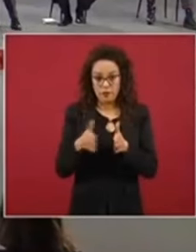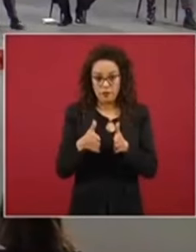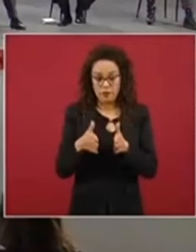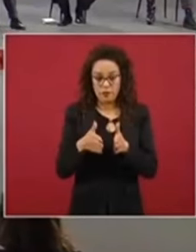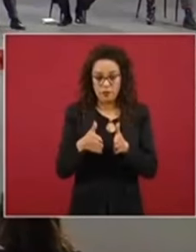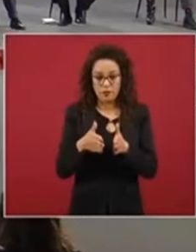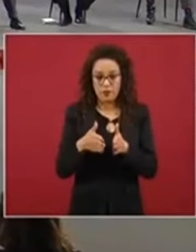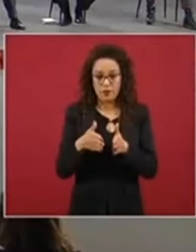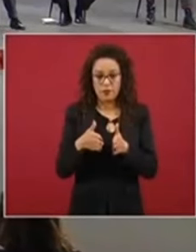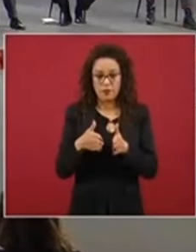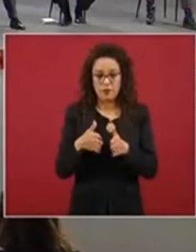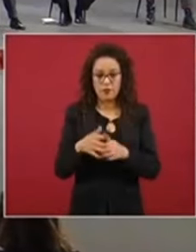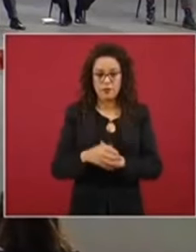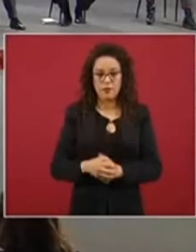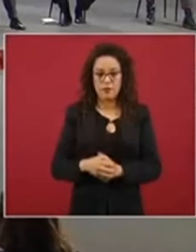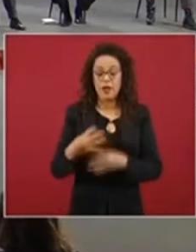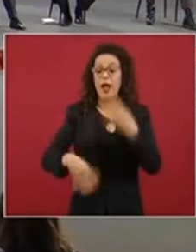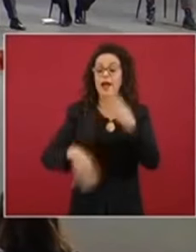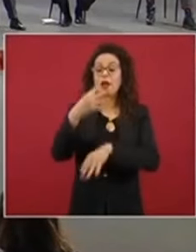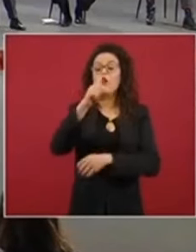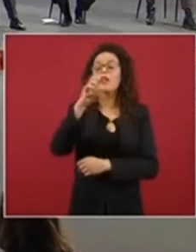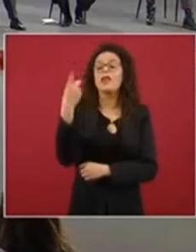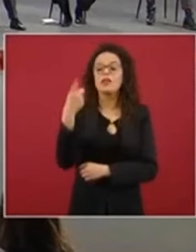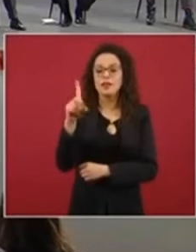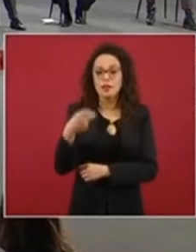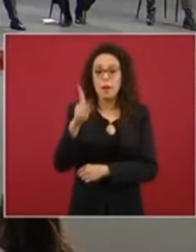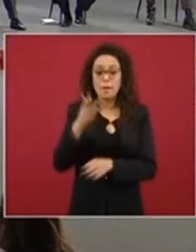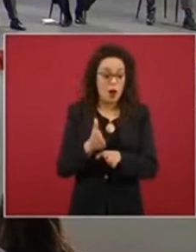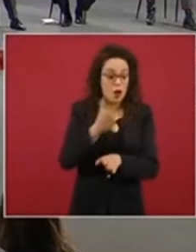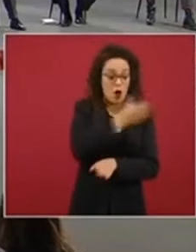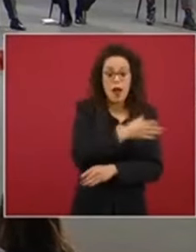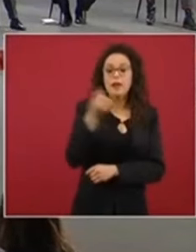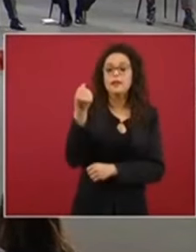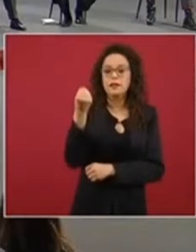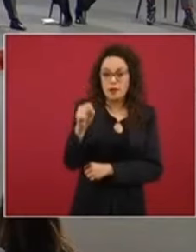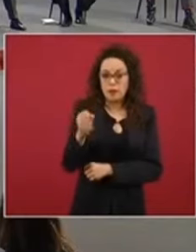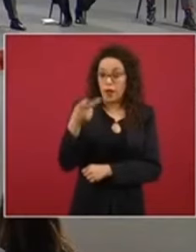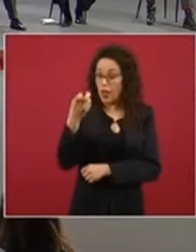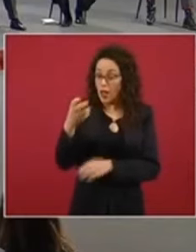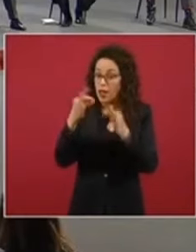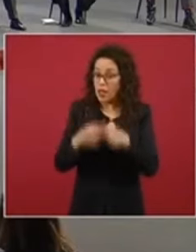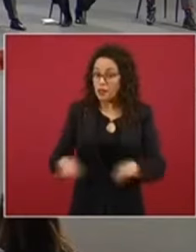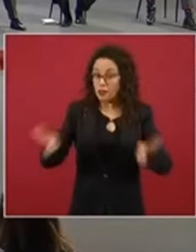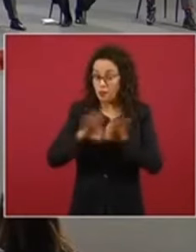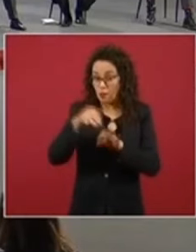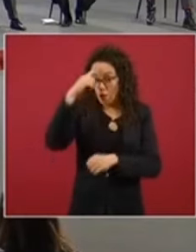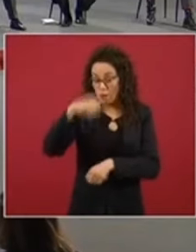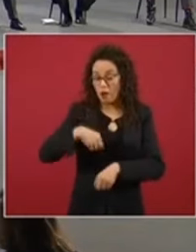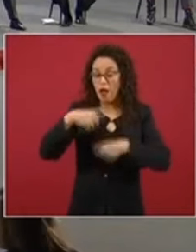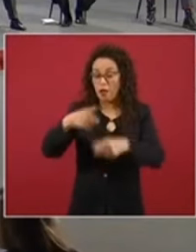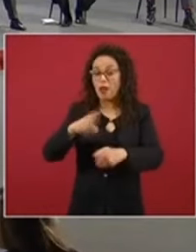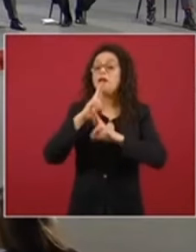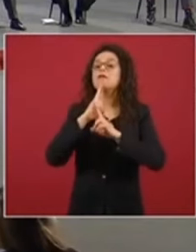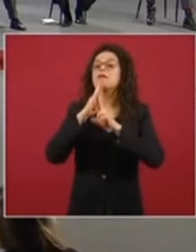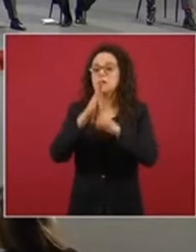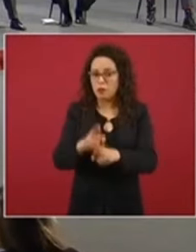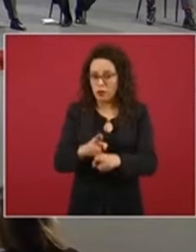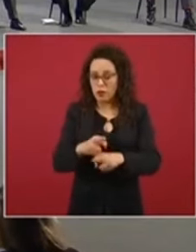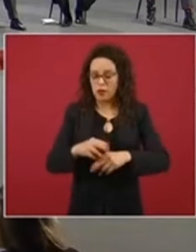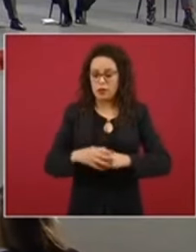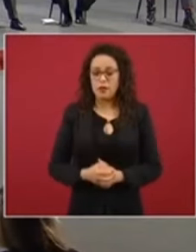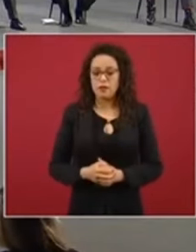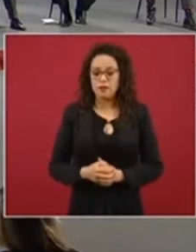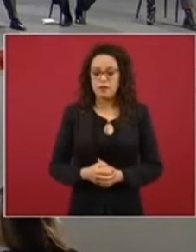un 70% más contagiosa según información preliminar, no hay evidencias de que sea más grave. México, con 129 millones